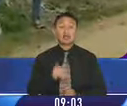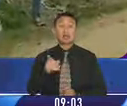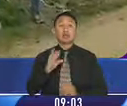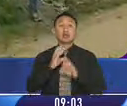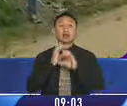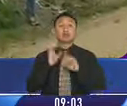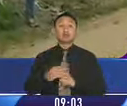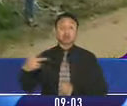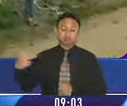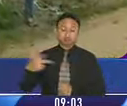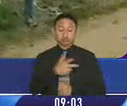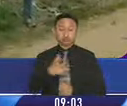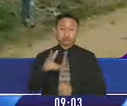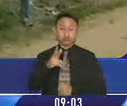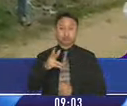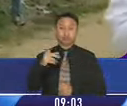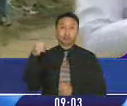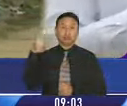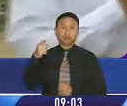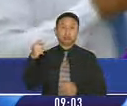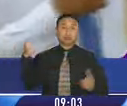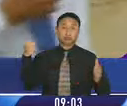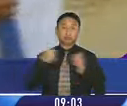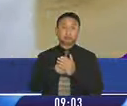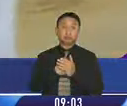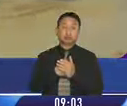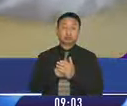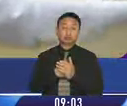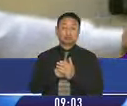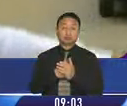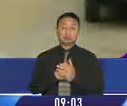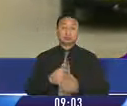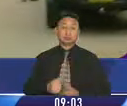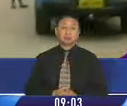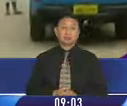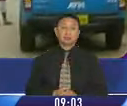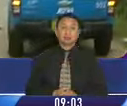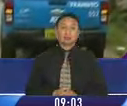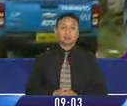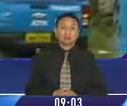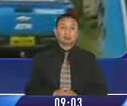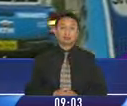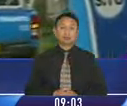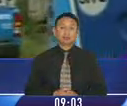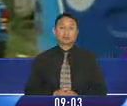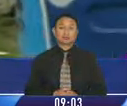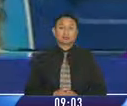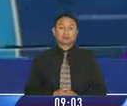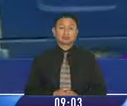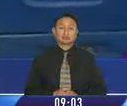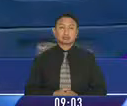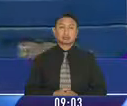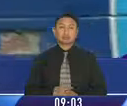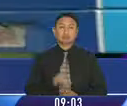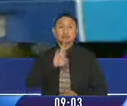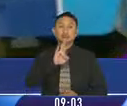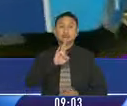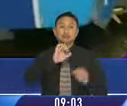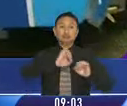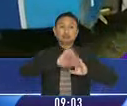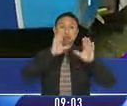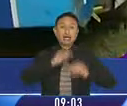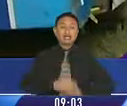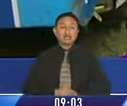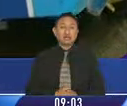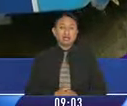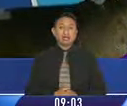perdiera pista y se estrellara contra este domicilio. El accidente ocurrió aproximadamente a las 7 de la mañana de este